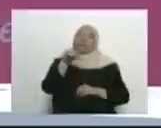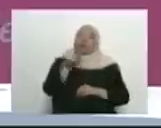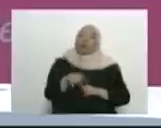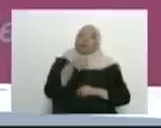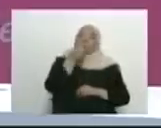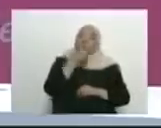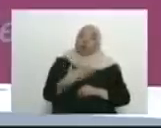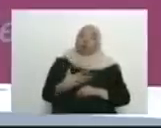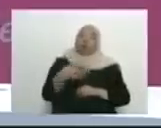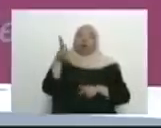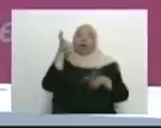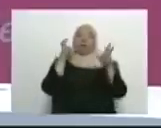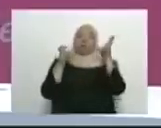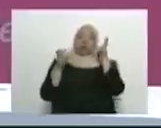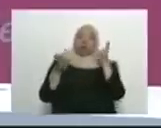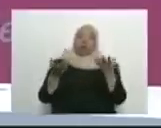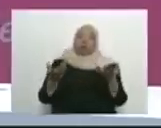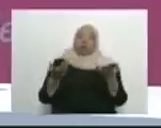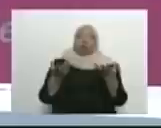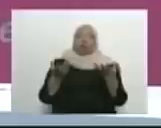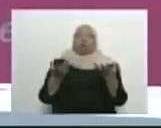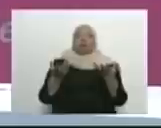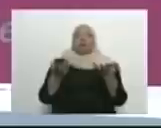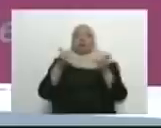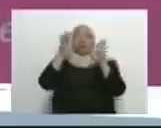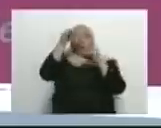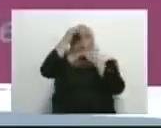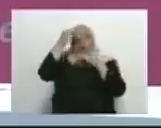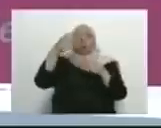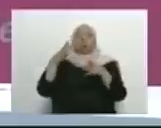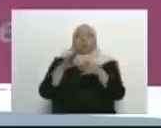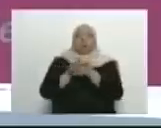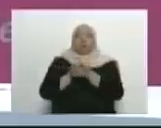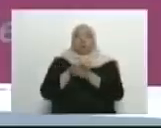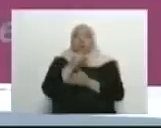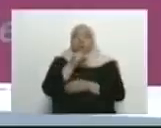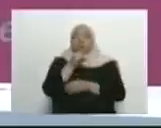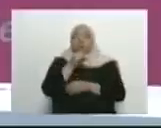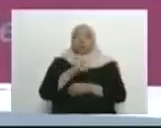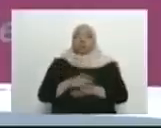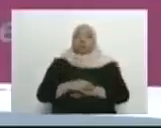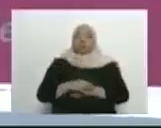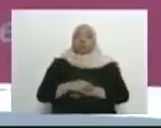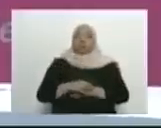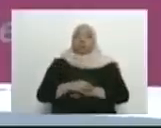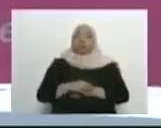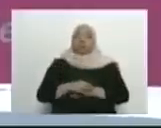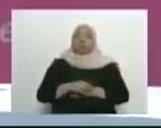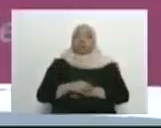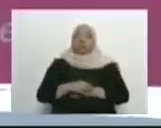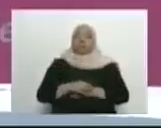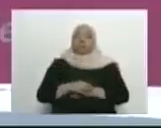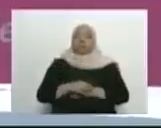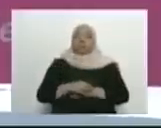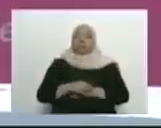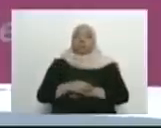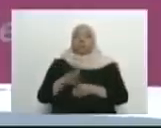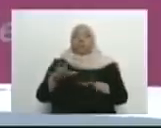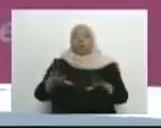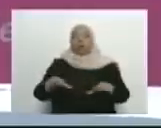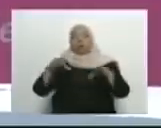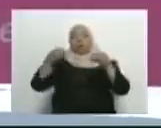bueno, escuchar, ellos han conversado con el copiloto que afortunadamente salvó su